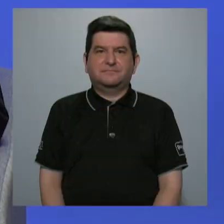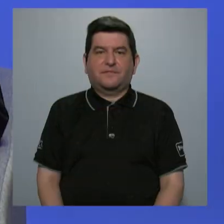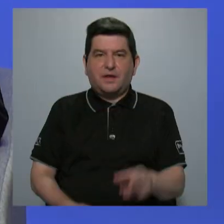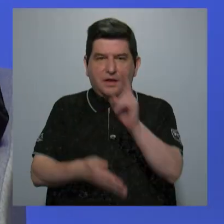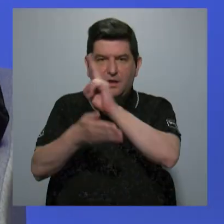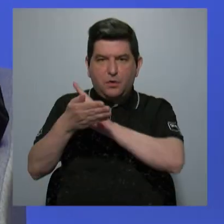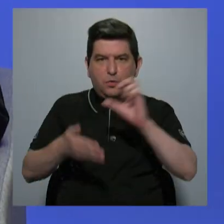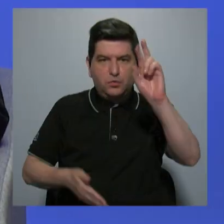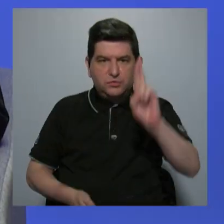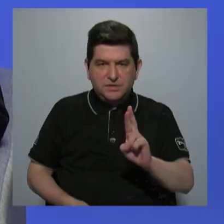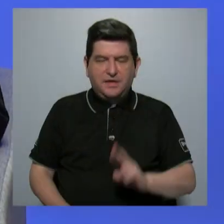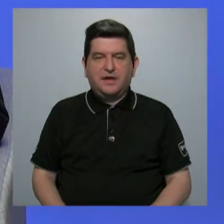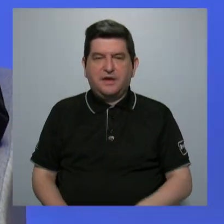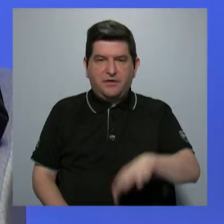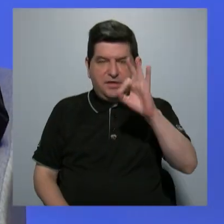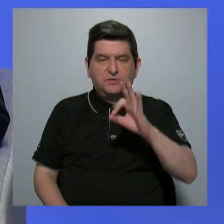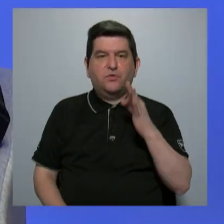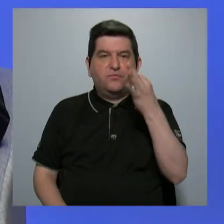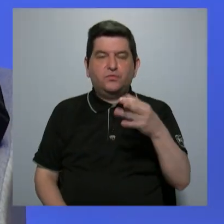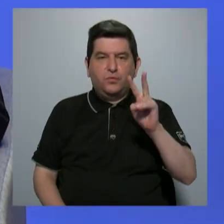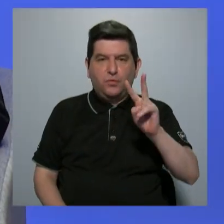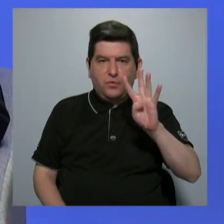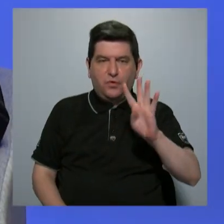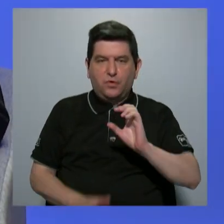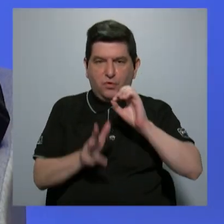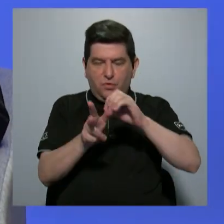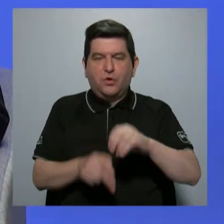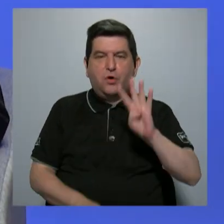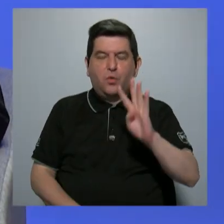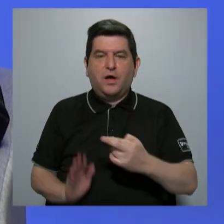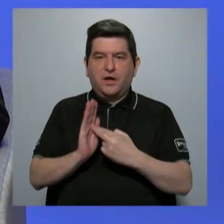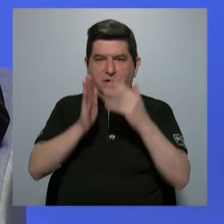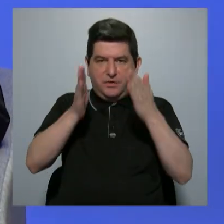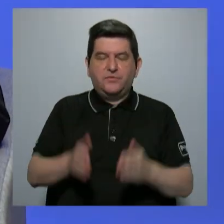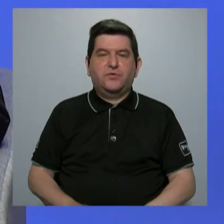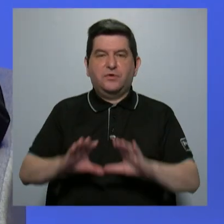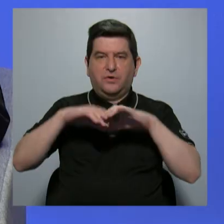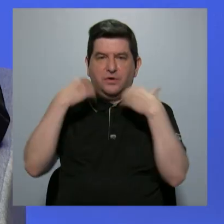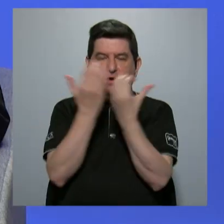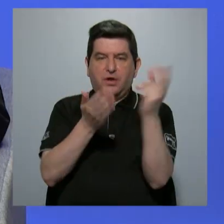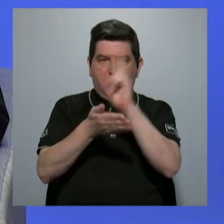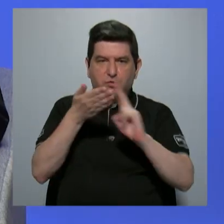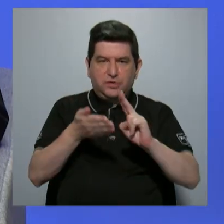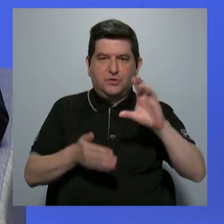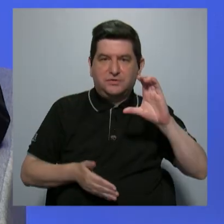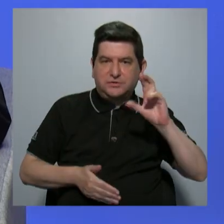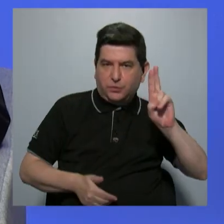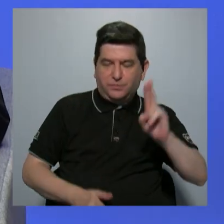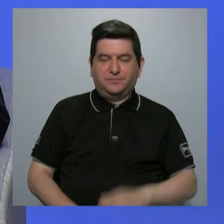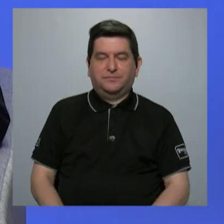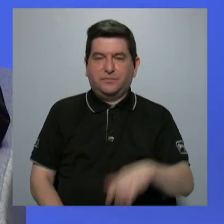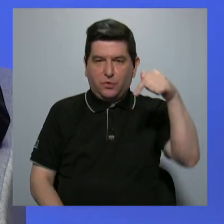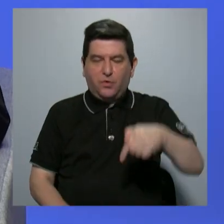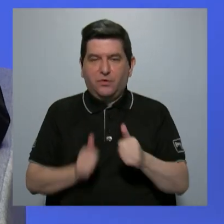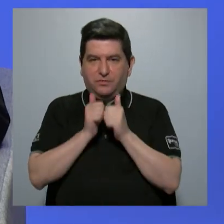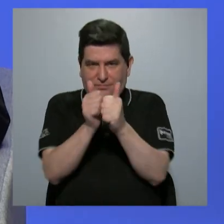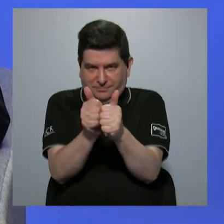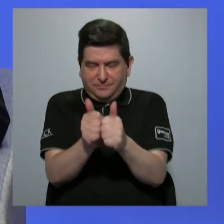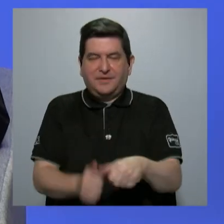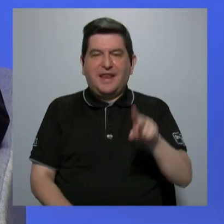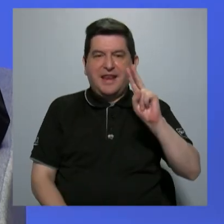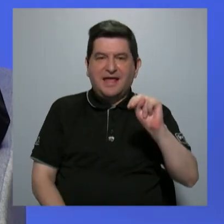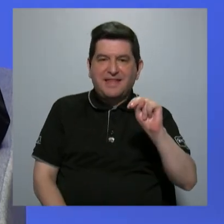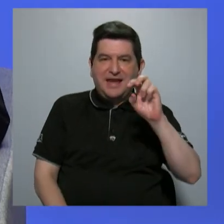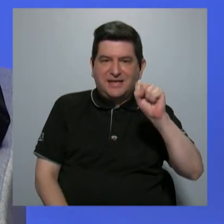La Universidad de Costa Rica deberá elegir el próximo 24 de octubre a 4 representantes al Consejo Universitario. Y es por eso que hoy nos acompaña